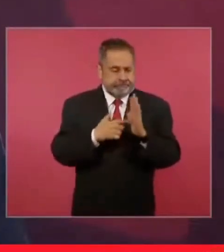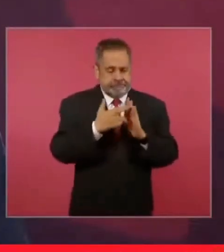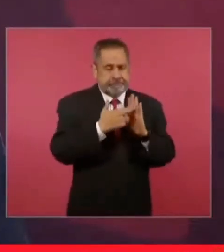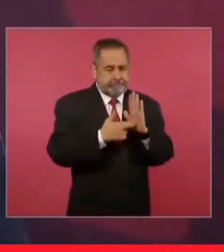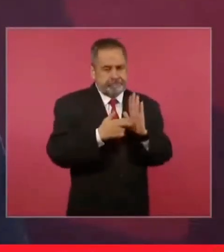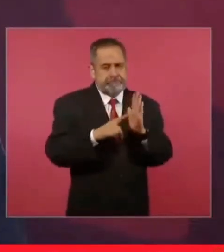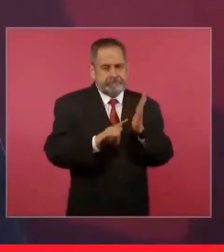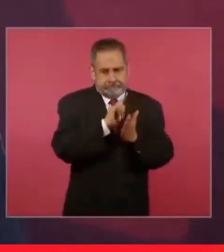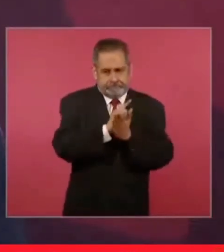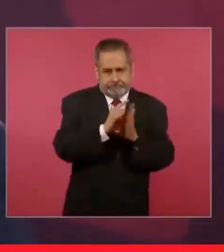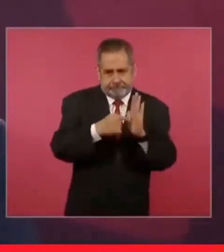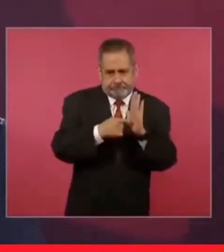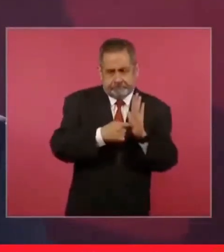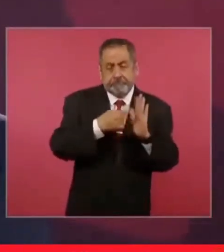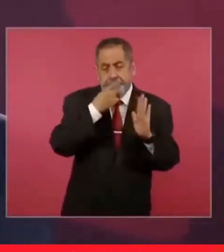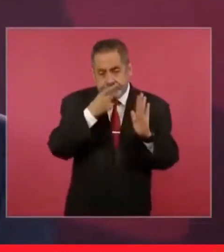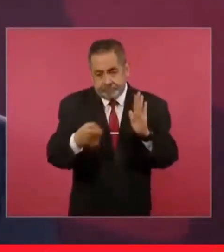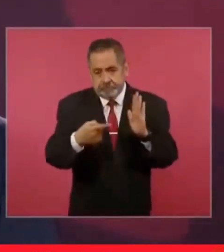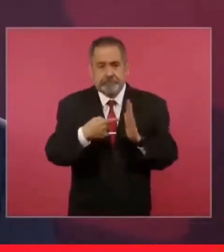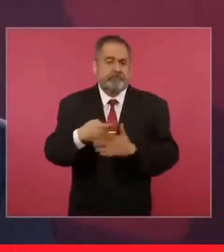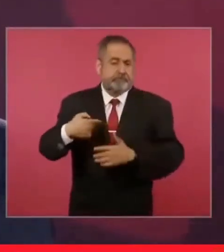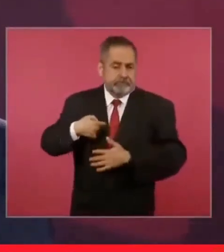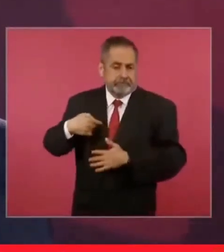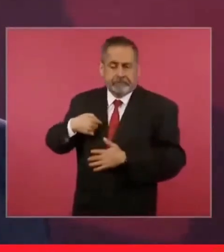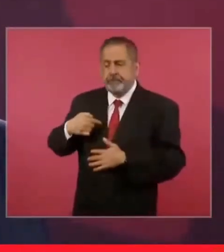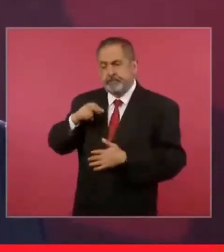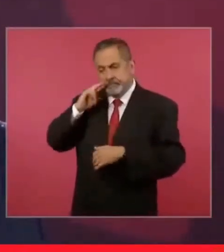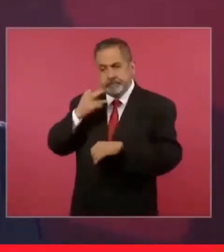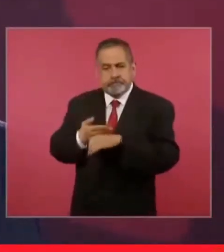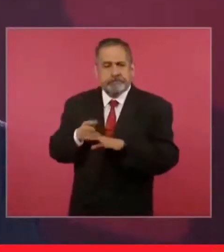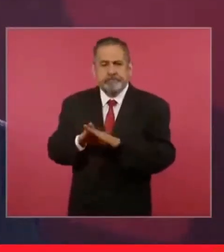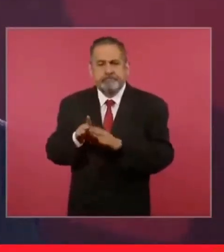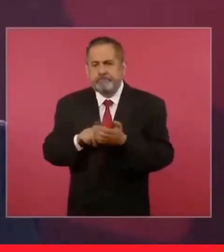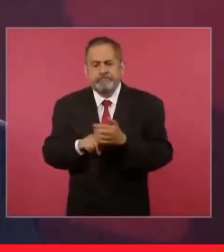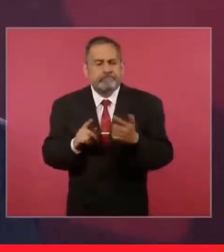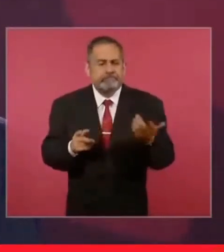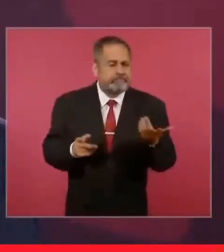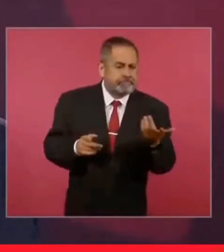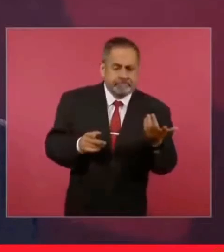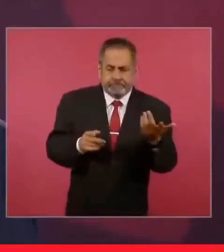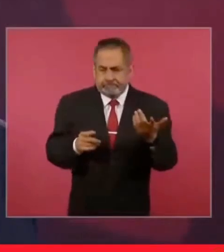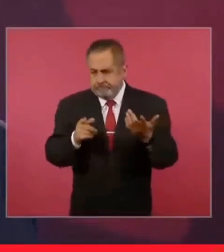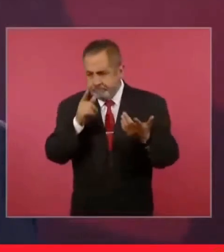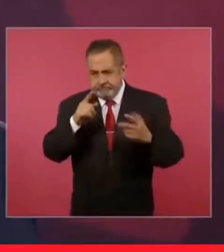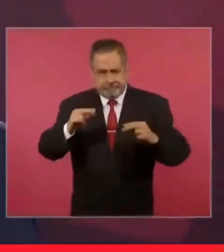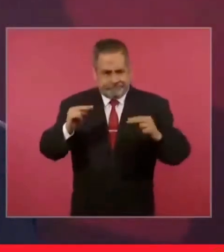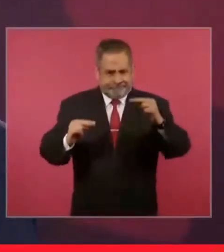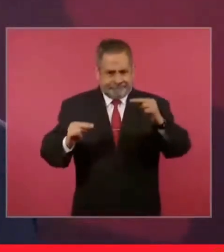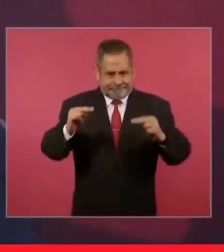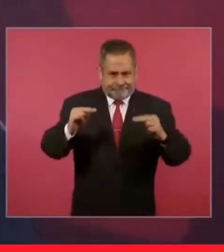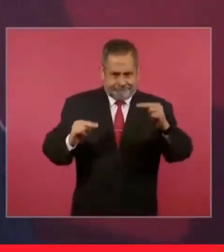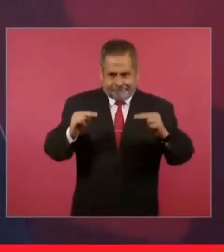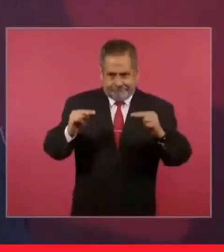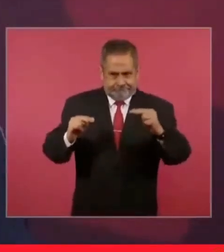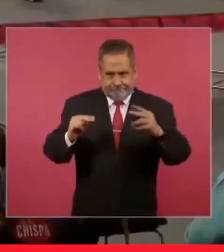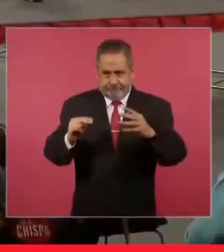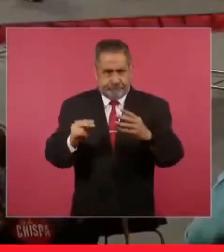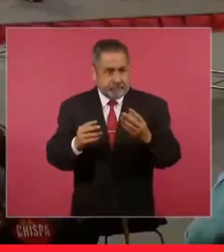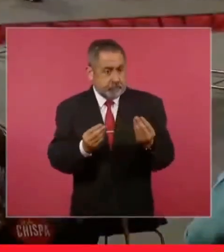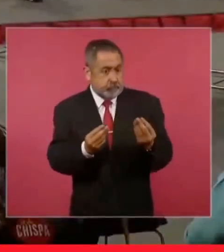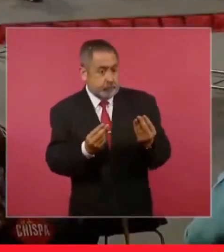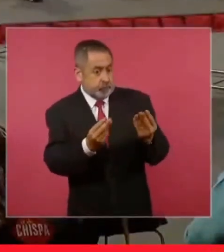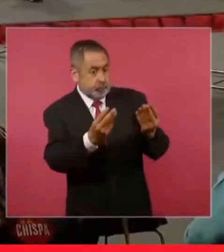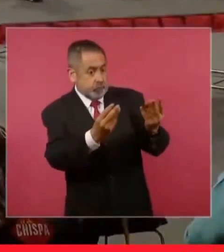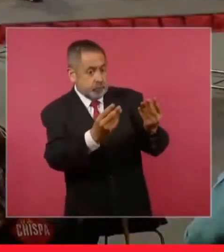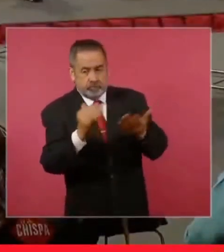y leyes, tenemos la responsabilidad de determinar cómo mantener los balances entre la variación de la carga y